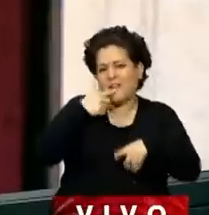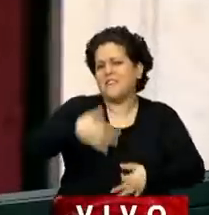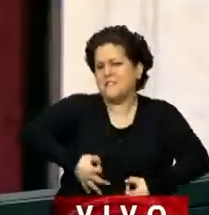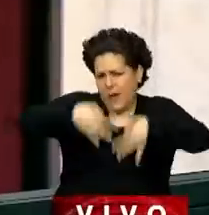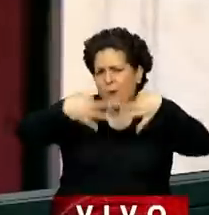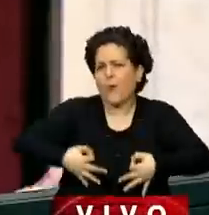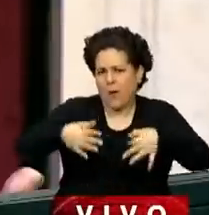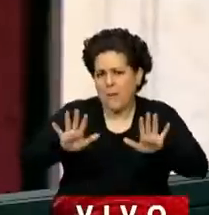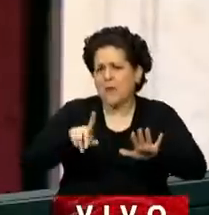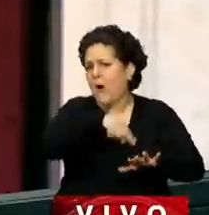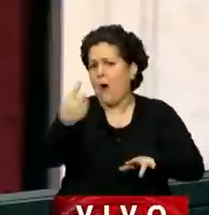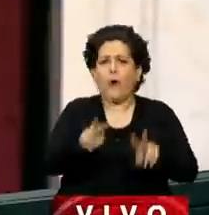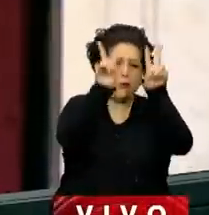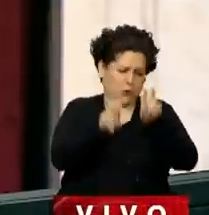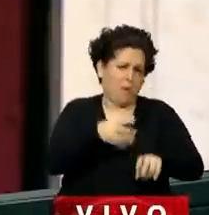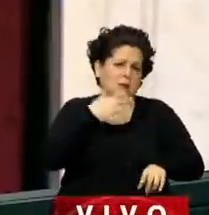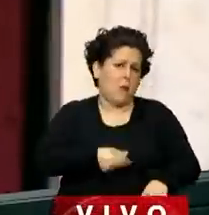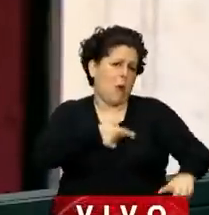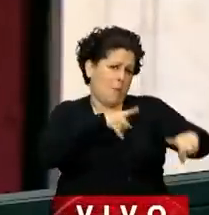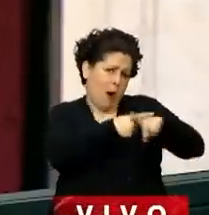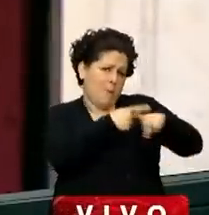seguramente en otros temas nos pelearemos.